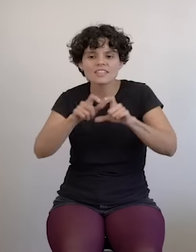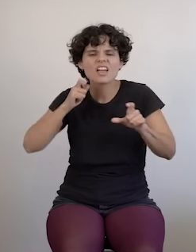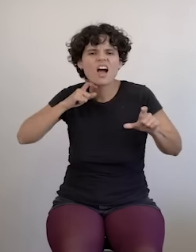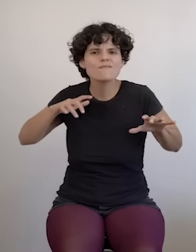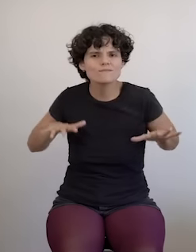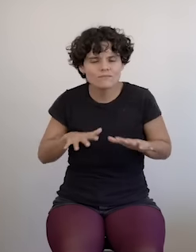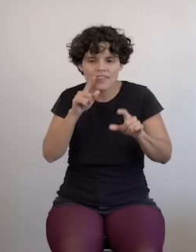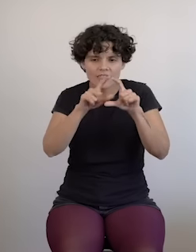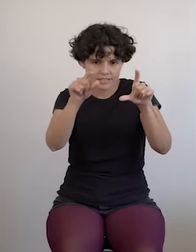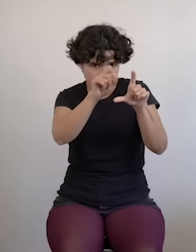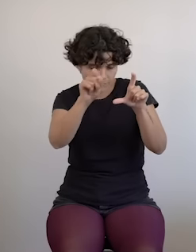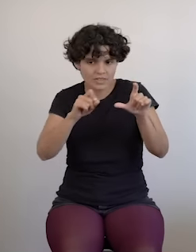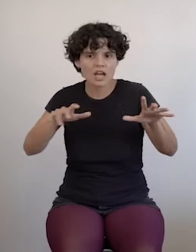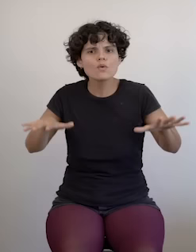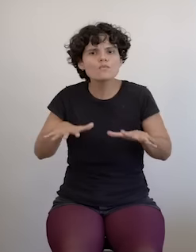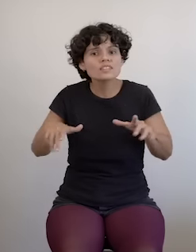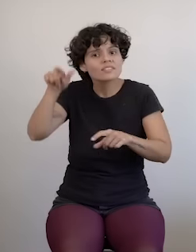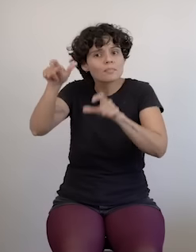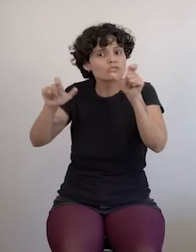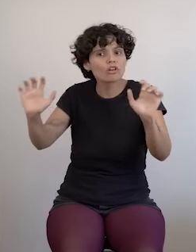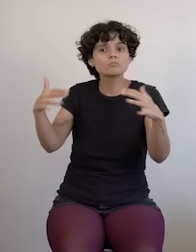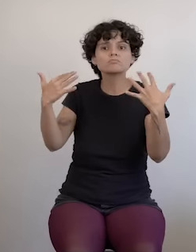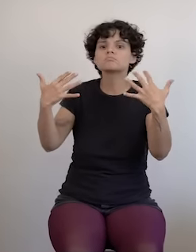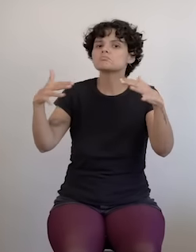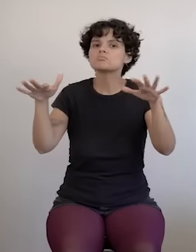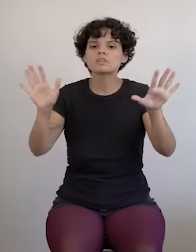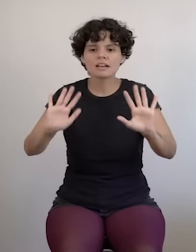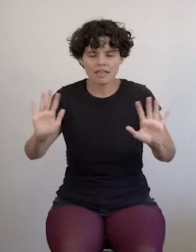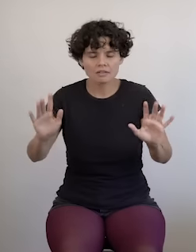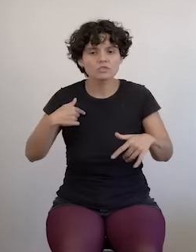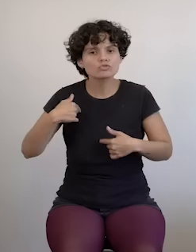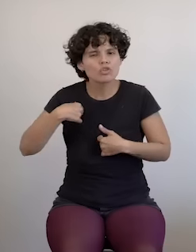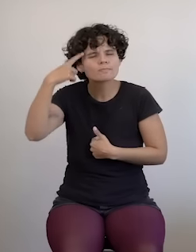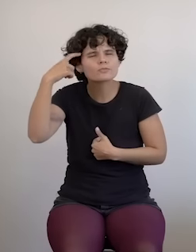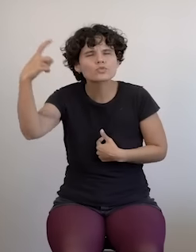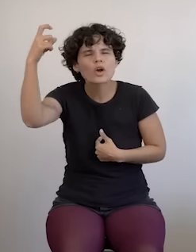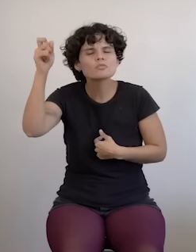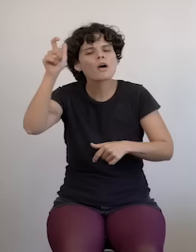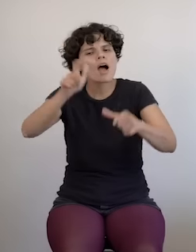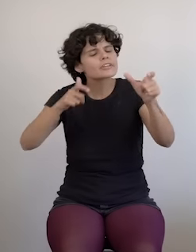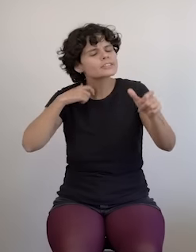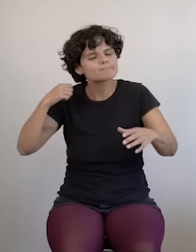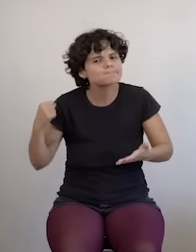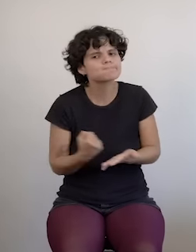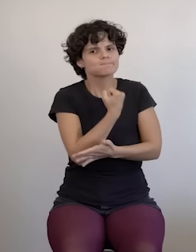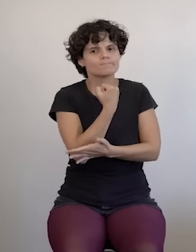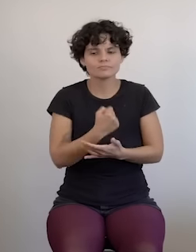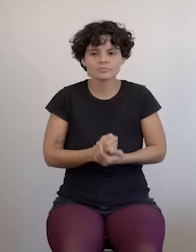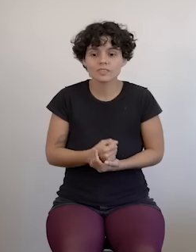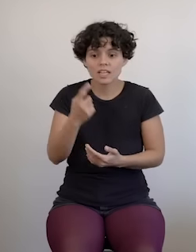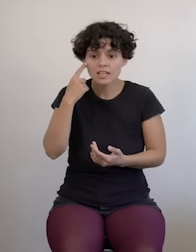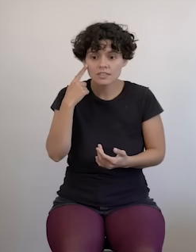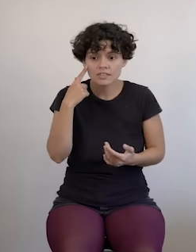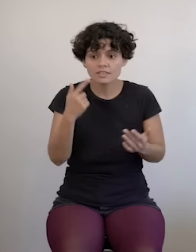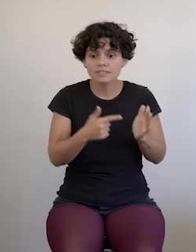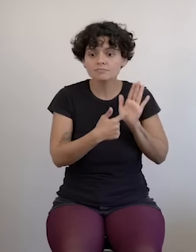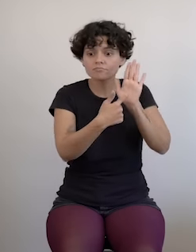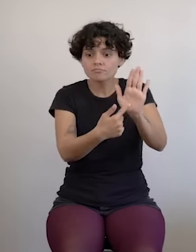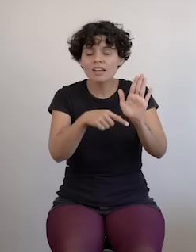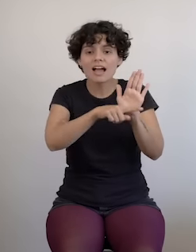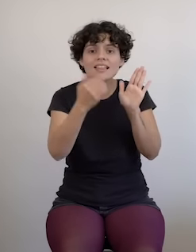esfuérzate, aunque la gente no te vea. A veces las cosas no son como uno las desea. ¿Cachai? Mira, hermano, esto a los niños de